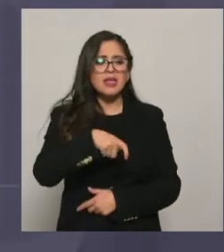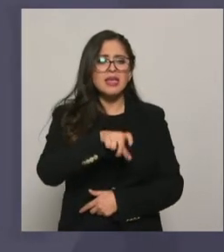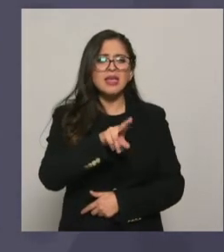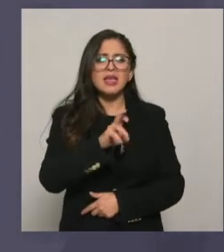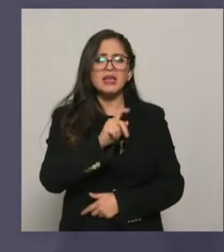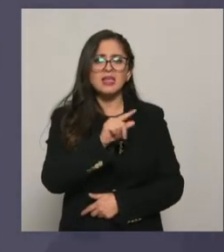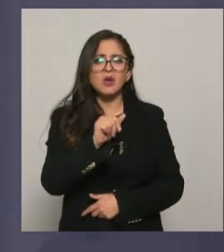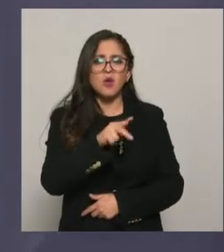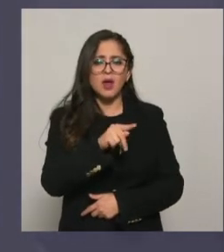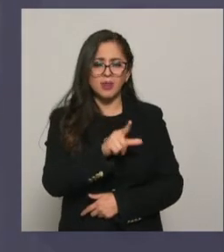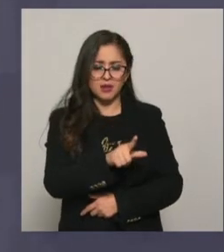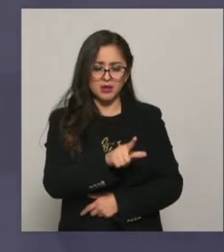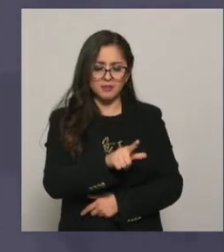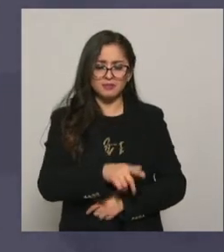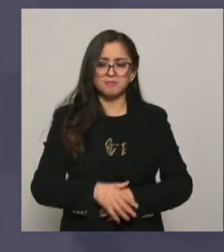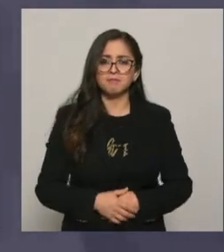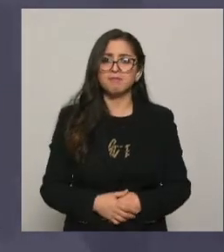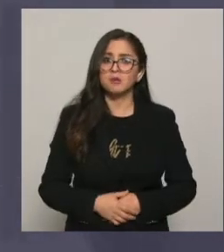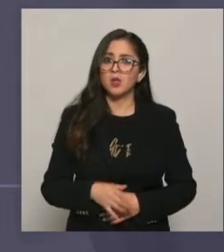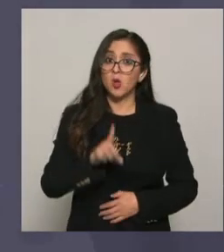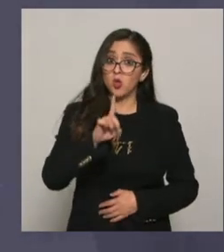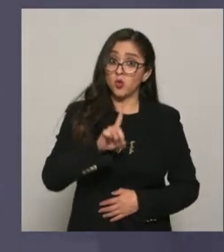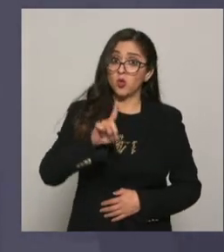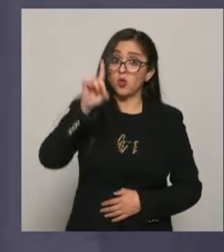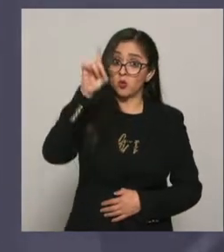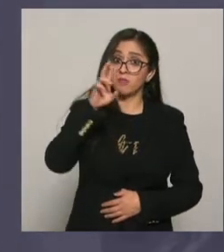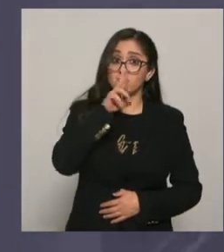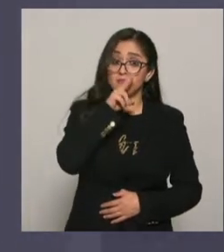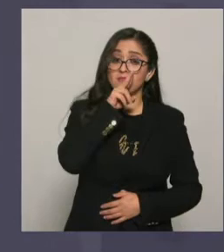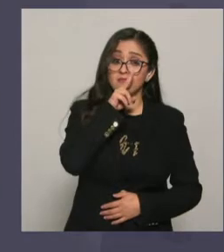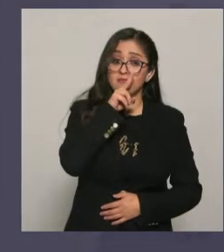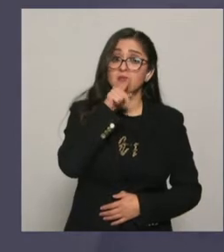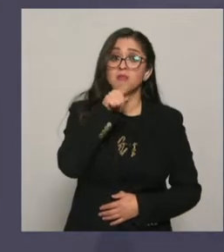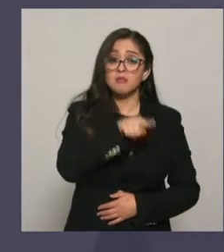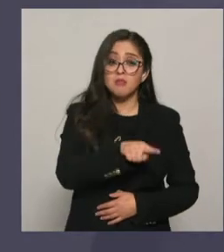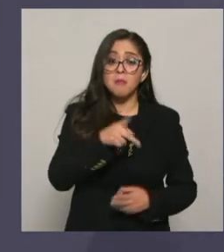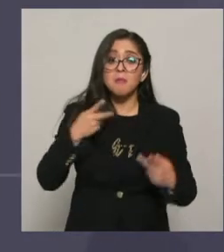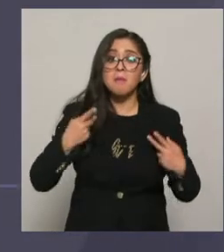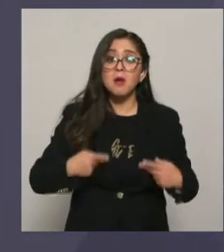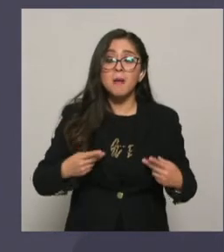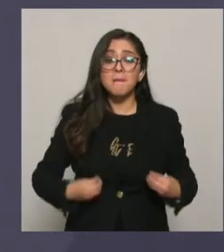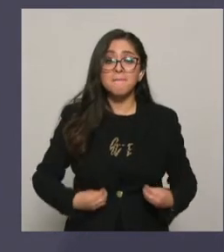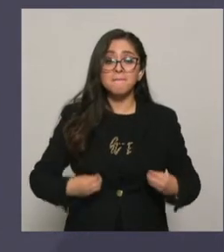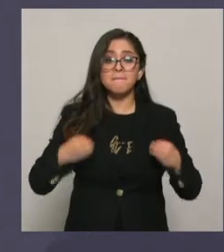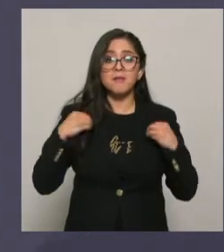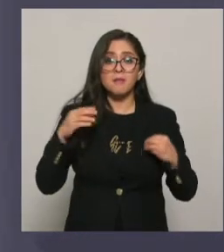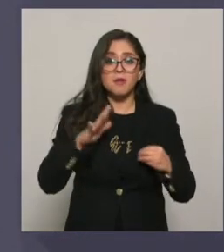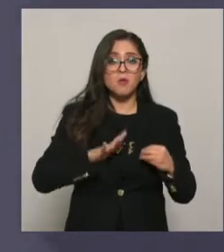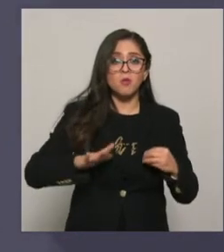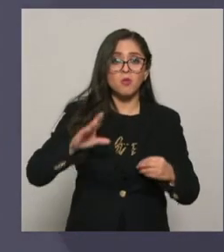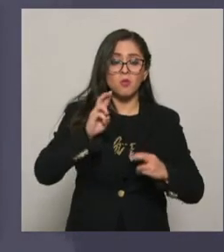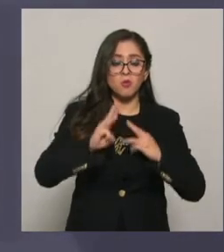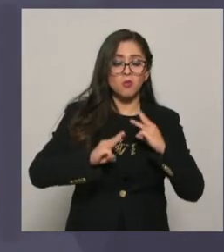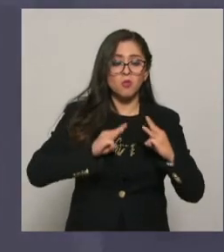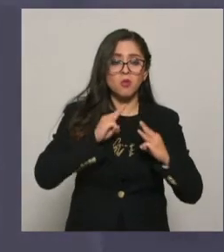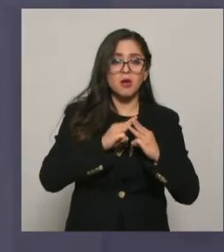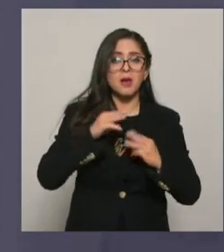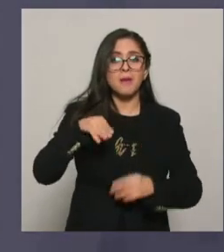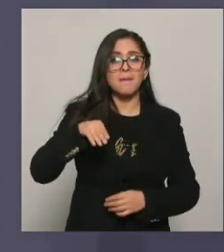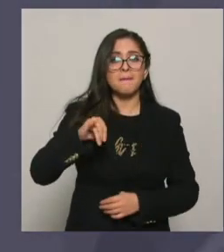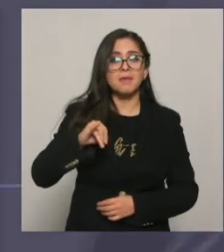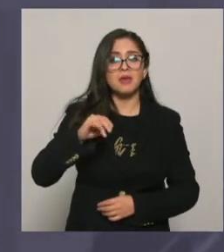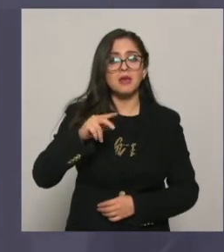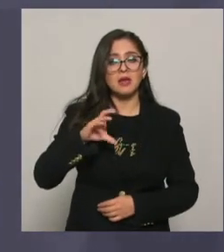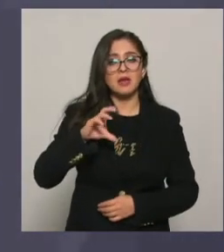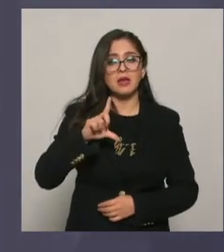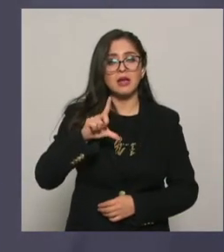Los dioses se preocupan porque alguien viva en la tierra. Y respondió Mictlantecutli, está